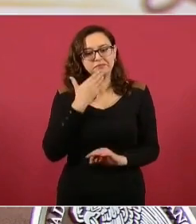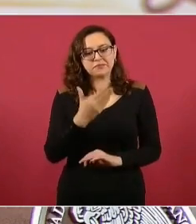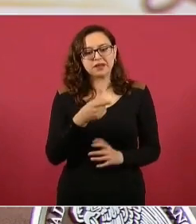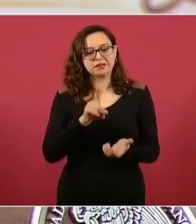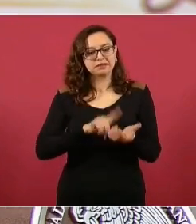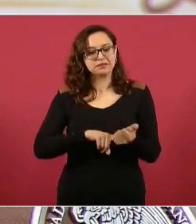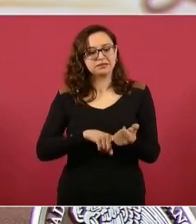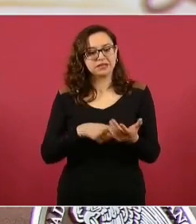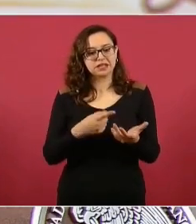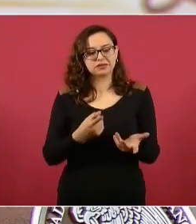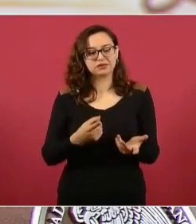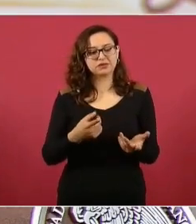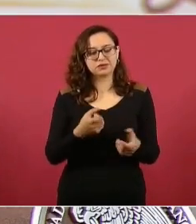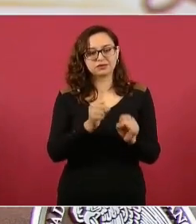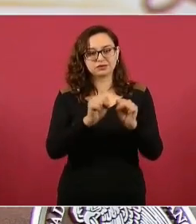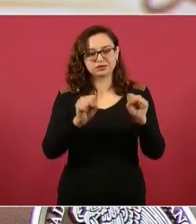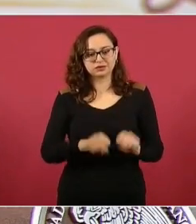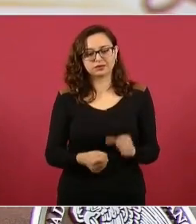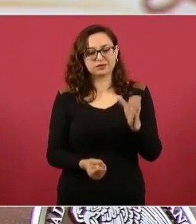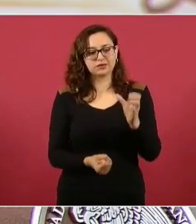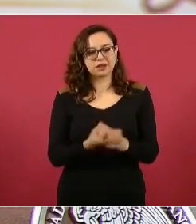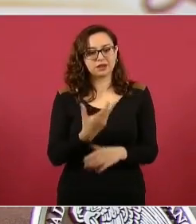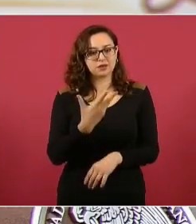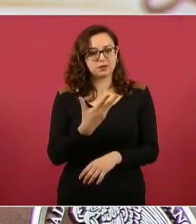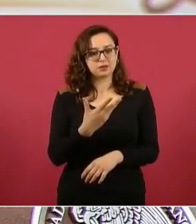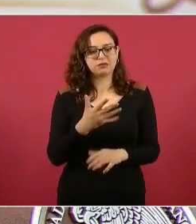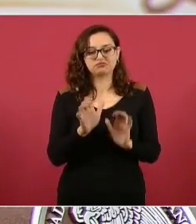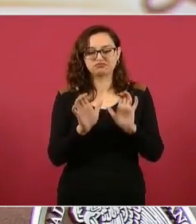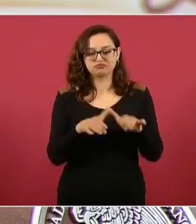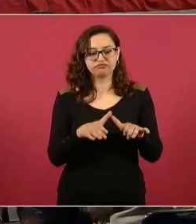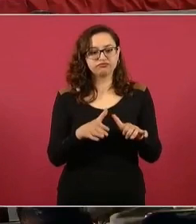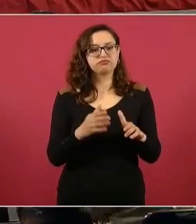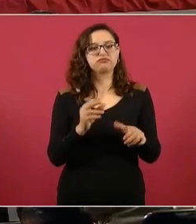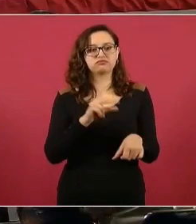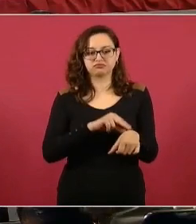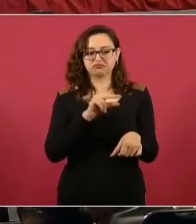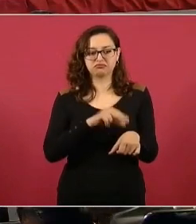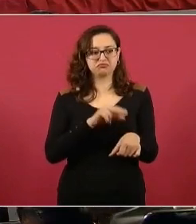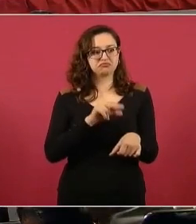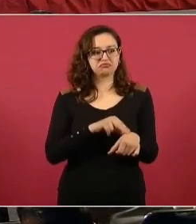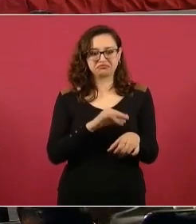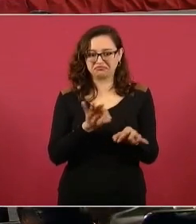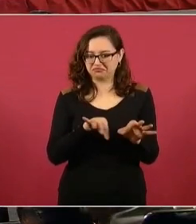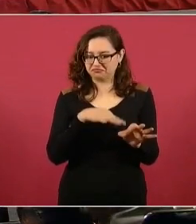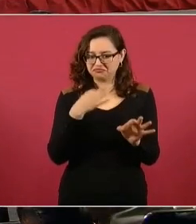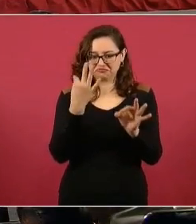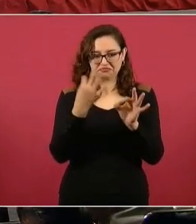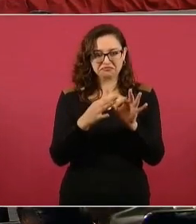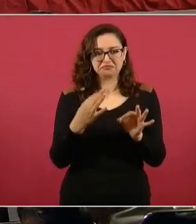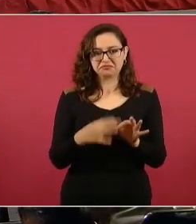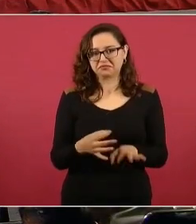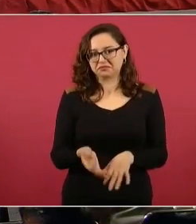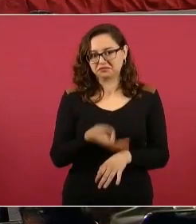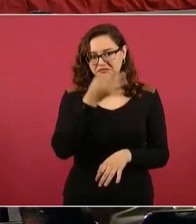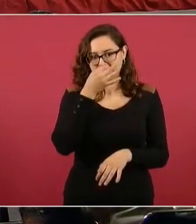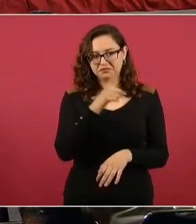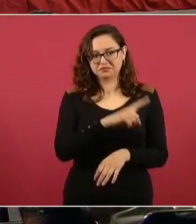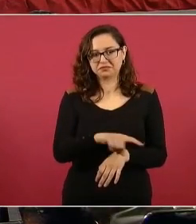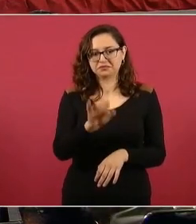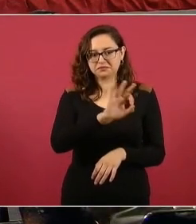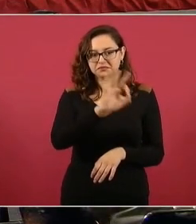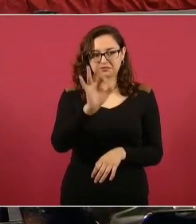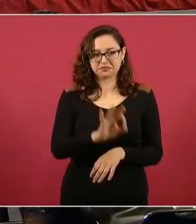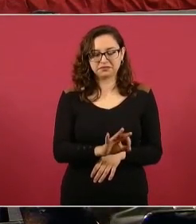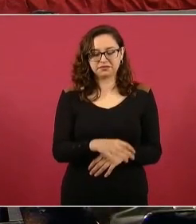atención a personas sin seguridad social que cuentan ya con un número tan cercano al 100 por ciento de cobertura de médicos